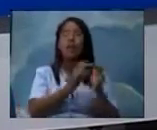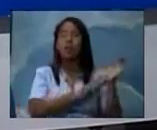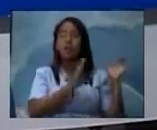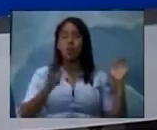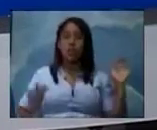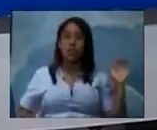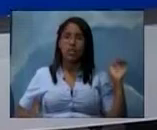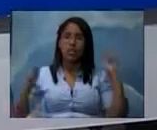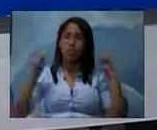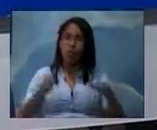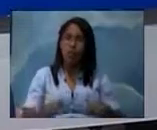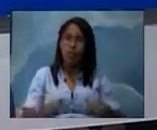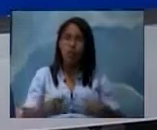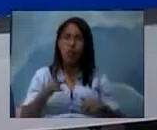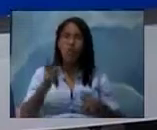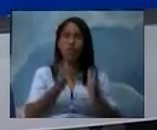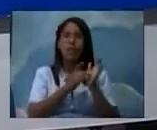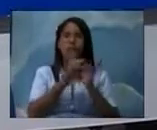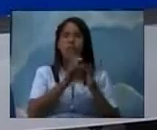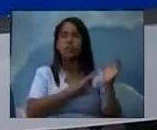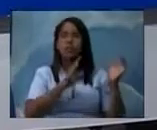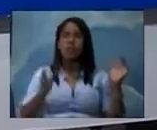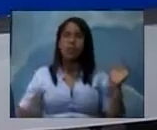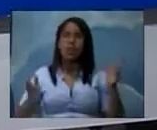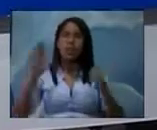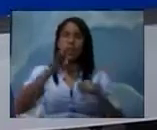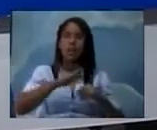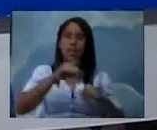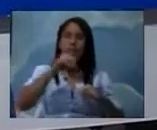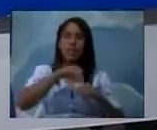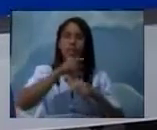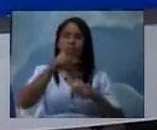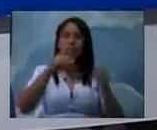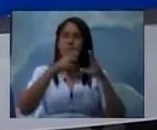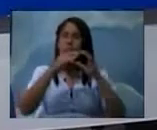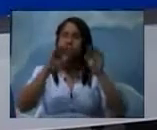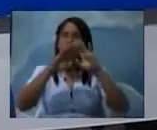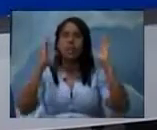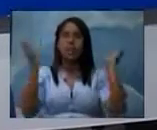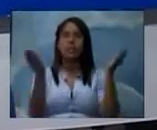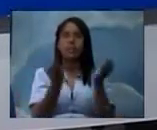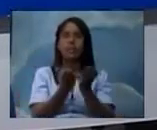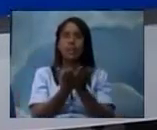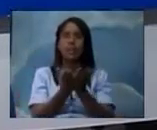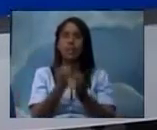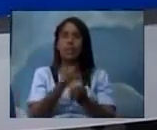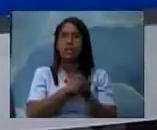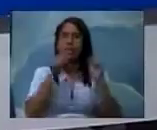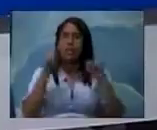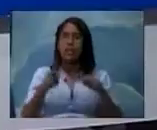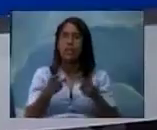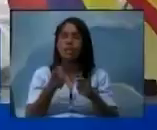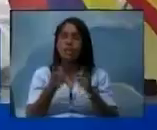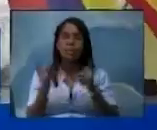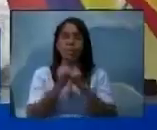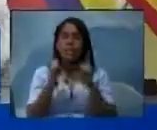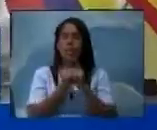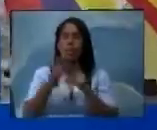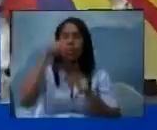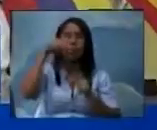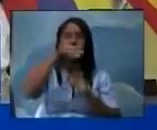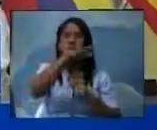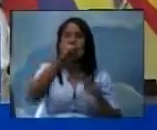Jesucristo. Hoy el Evangelio de Jesucristo está en toda la tierra. Desde este pequeño